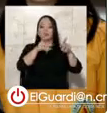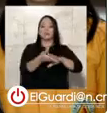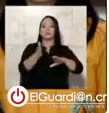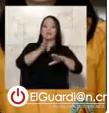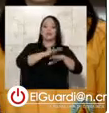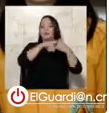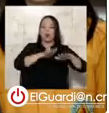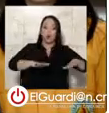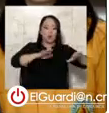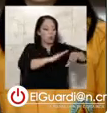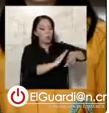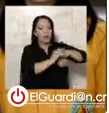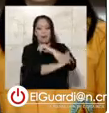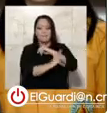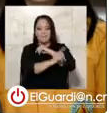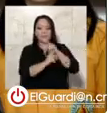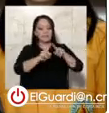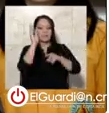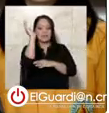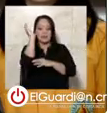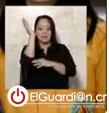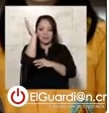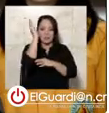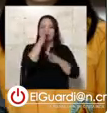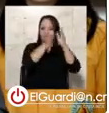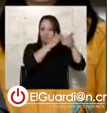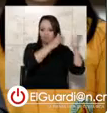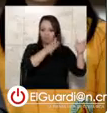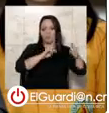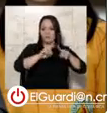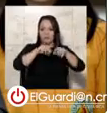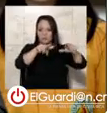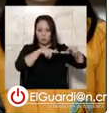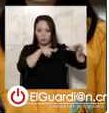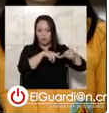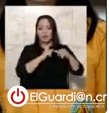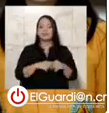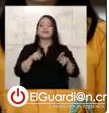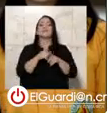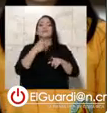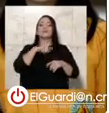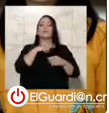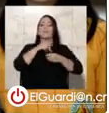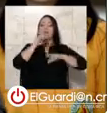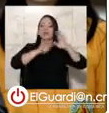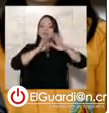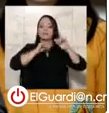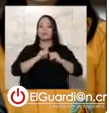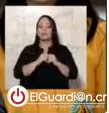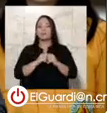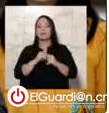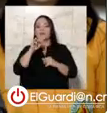todo el país en las diferentes charlas que hemos estado dando. Igualmente hemos tenido la participación